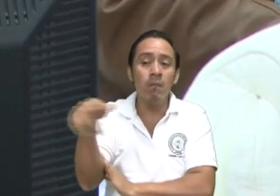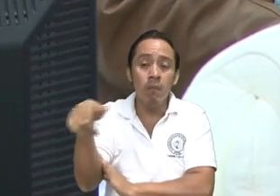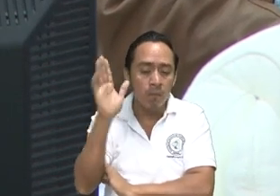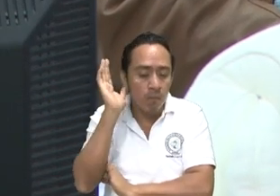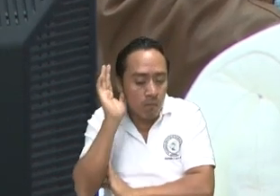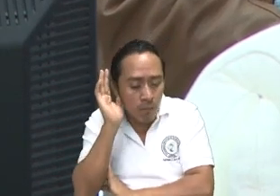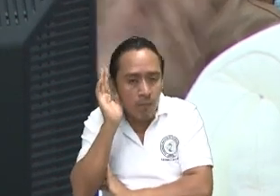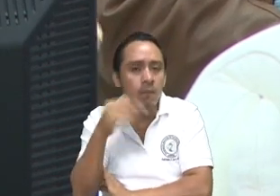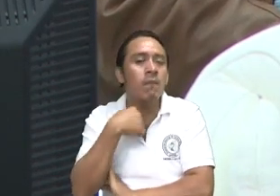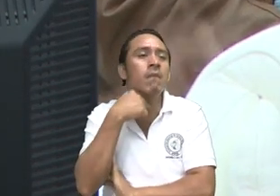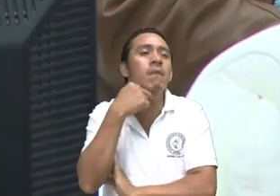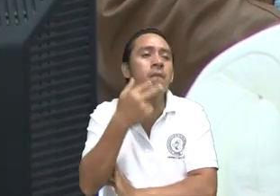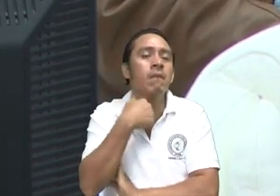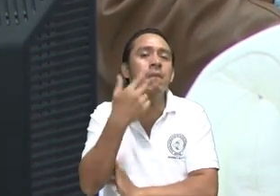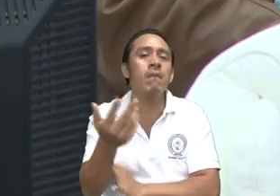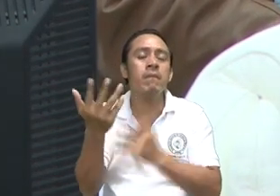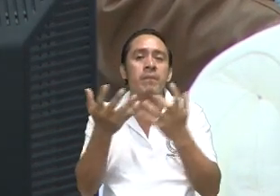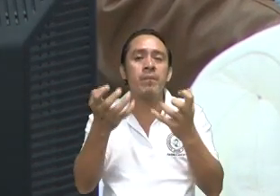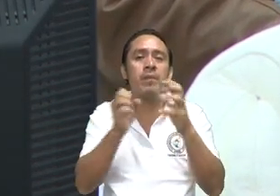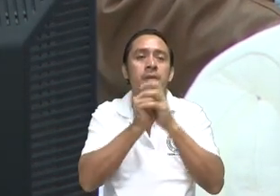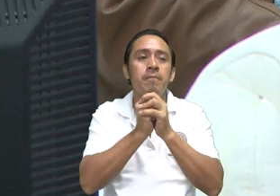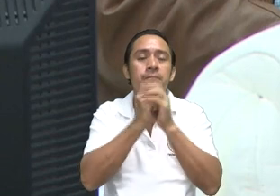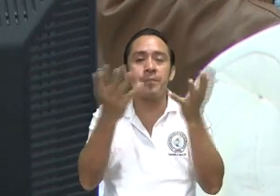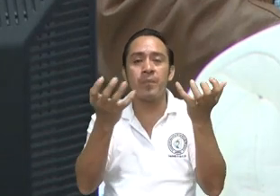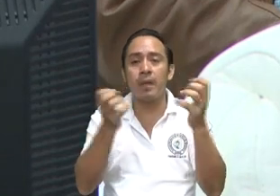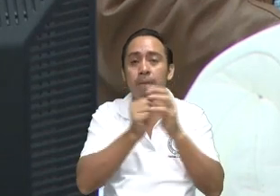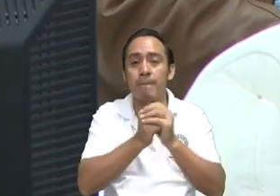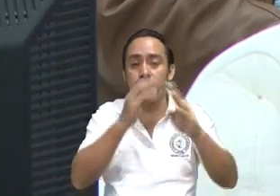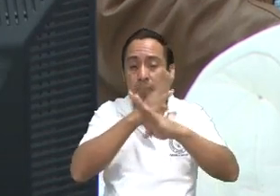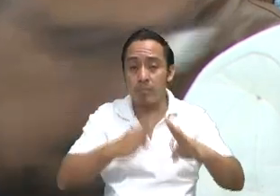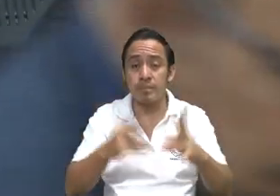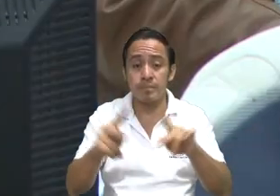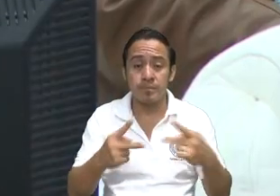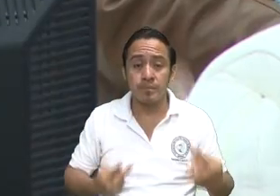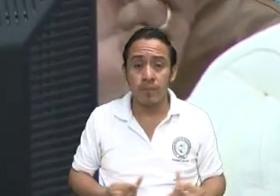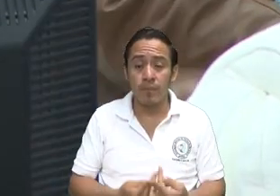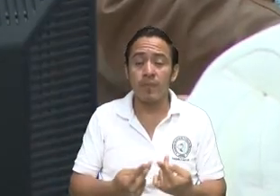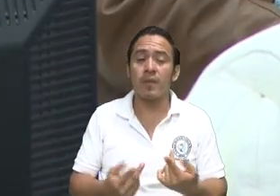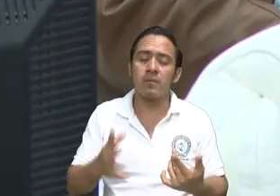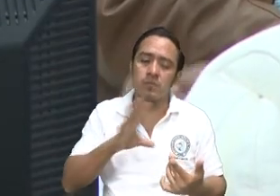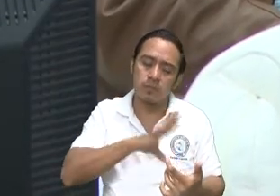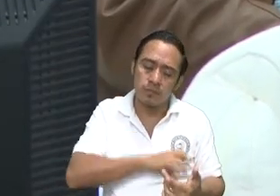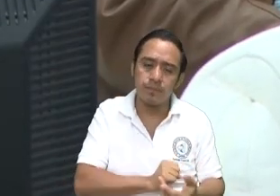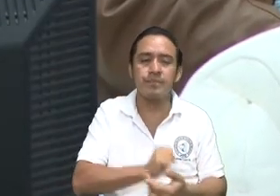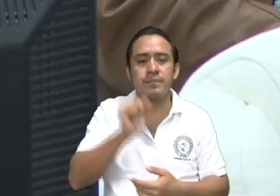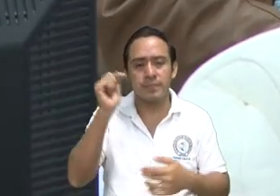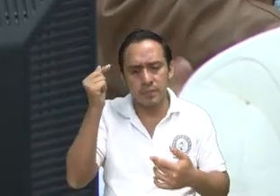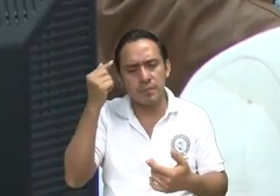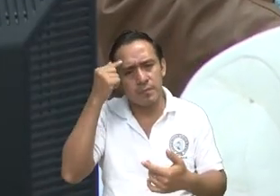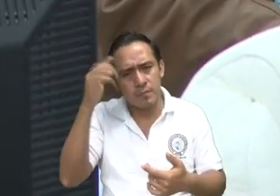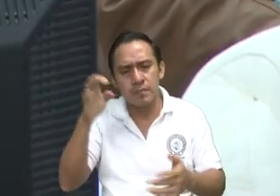clamor de un pueblo que pedía oración por la paz, un pueblo martirizado,